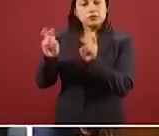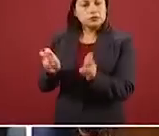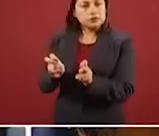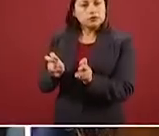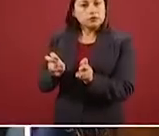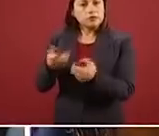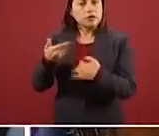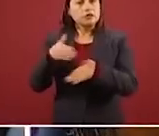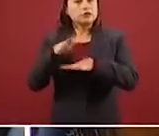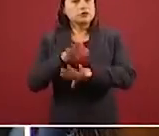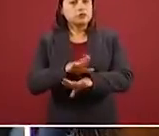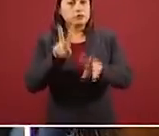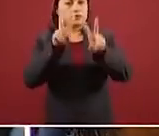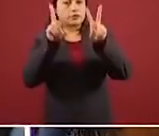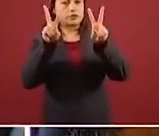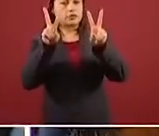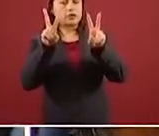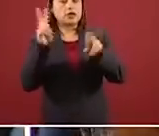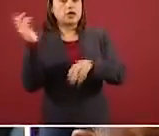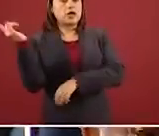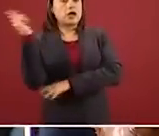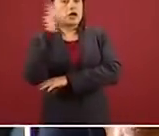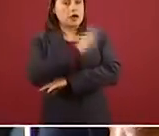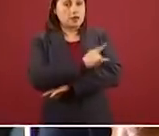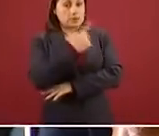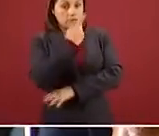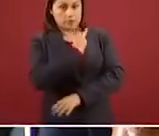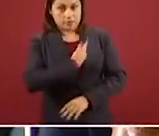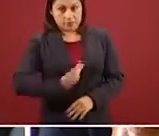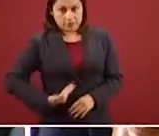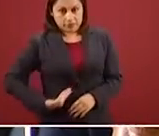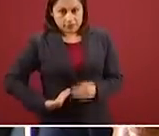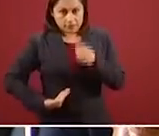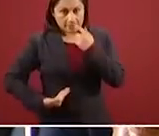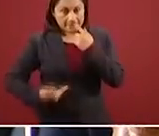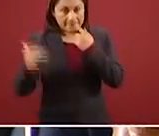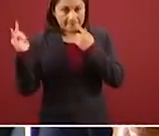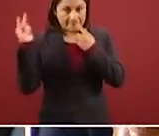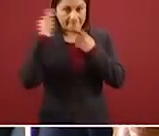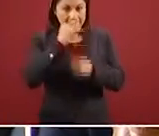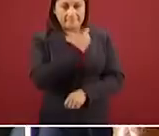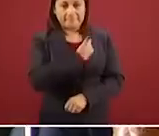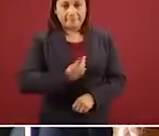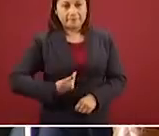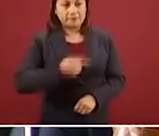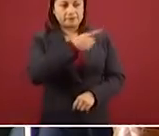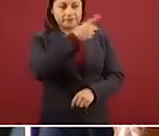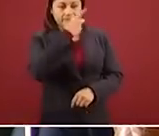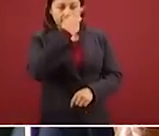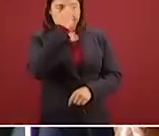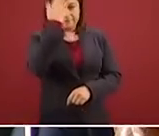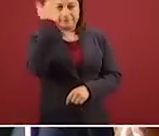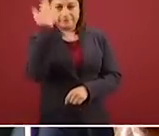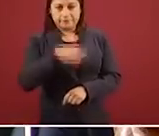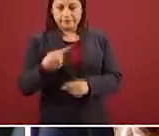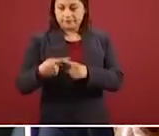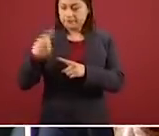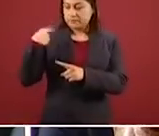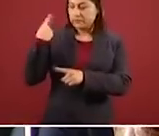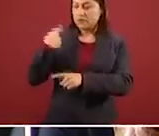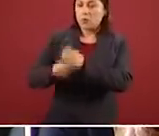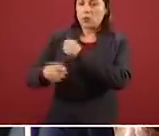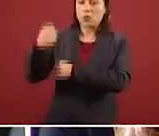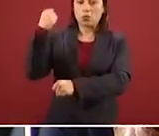del avión presidencial, ¿sí? Usted sabe que ya se cumplió un año, ya vamos para el mes 13, que se están